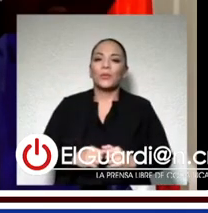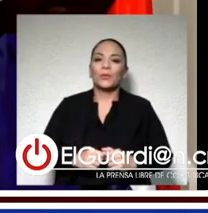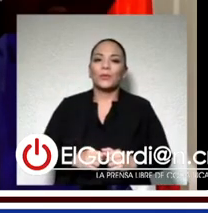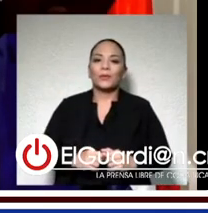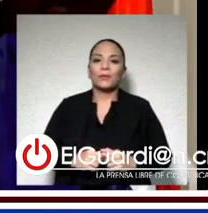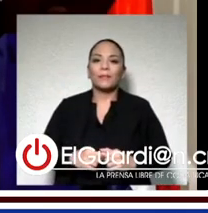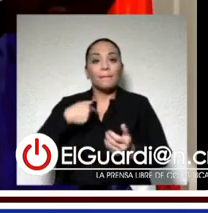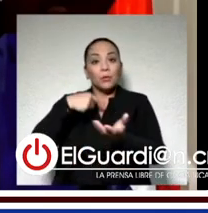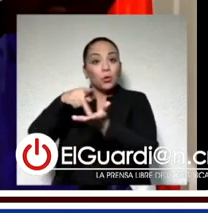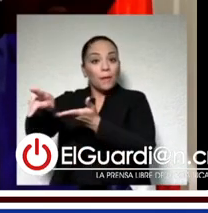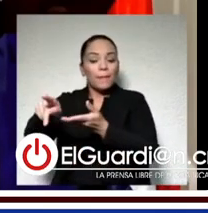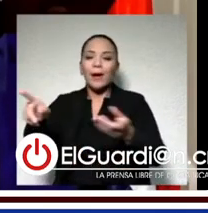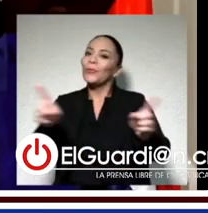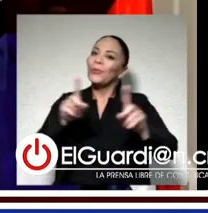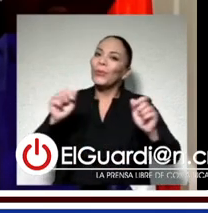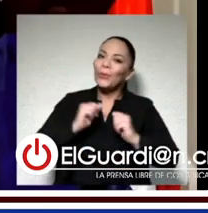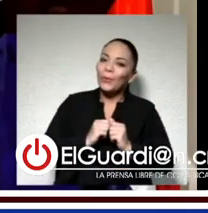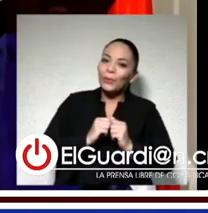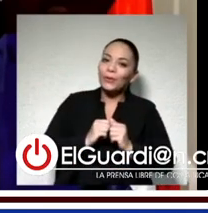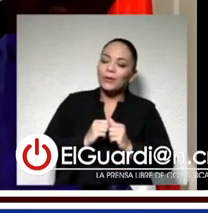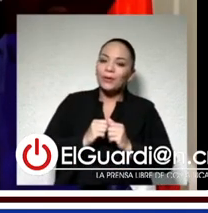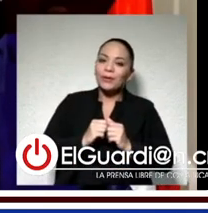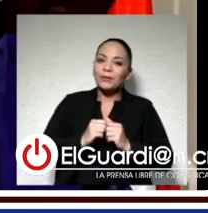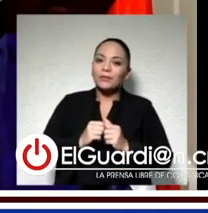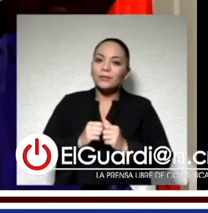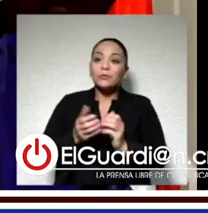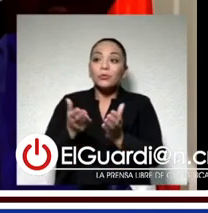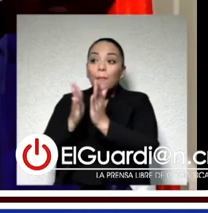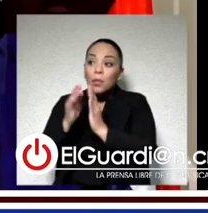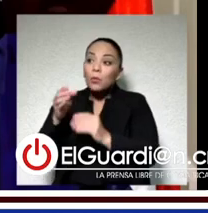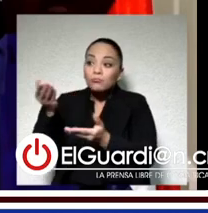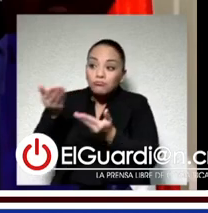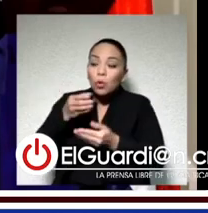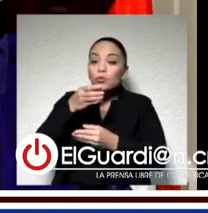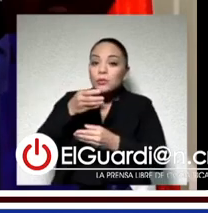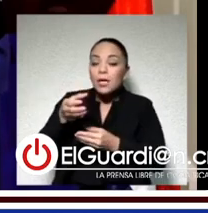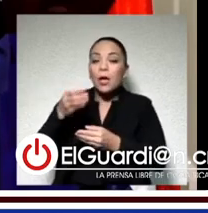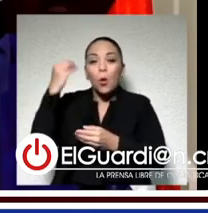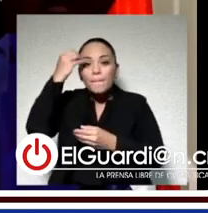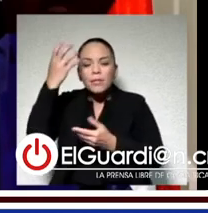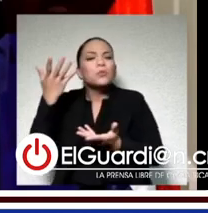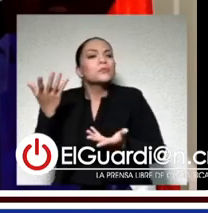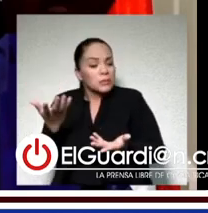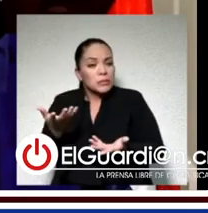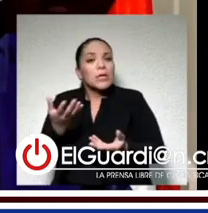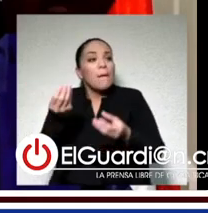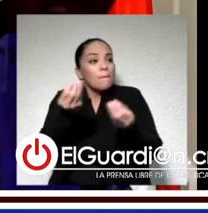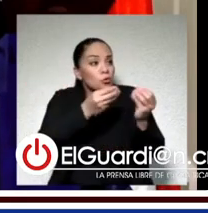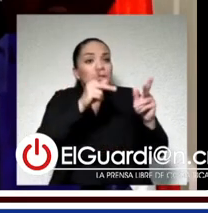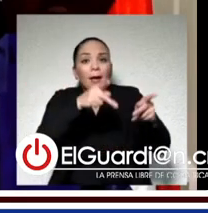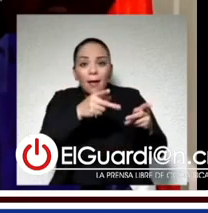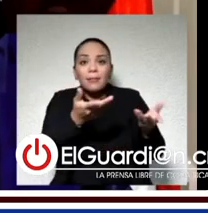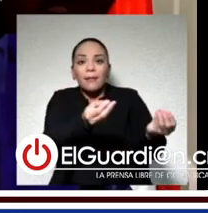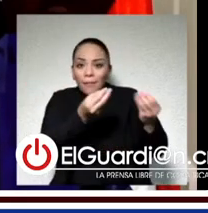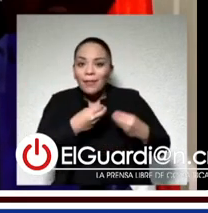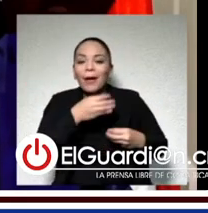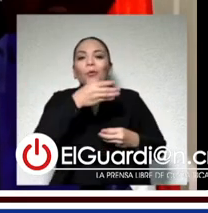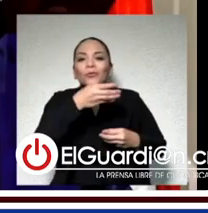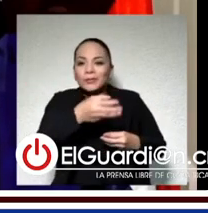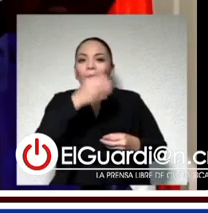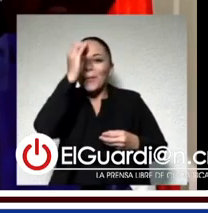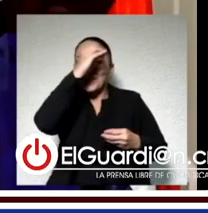¿Le pago? No. ¿Le pido consejo y opinión? Como a muchísima gente que me da consejo y opinión